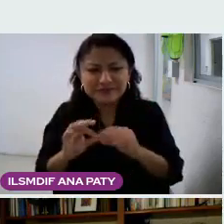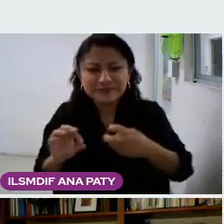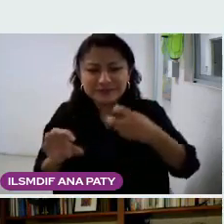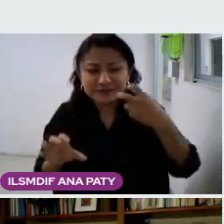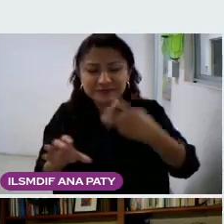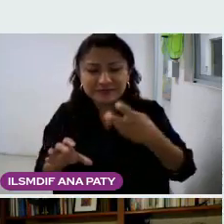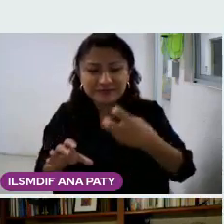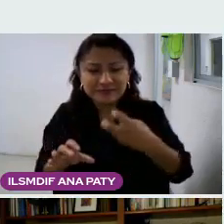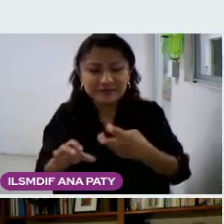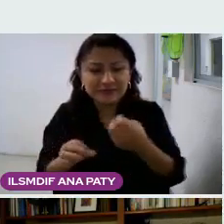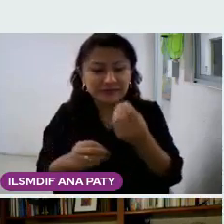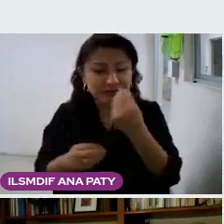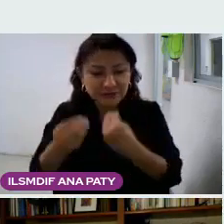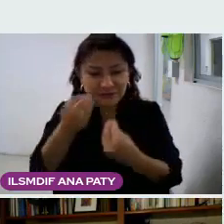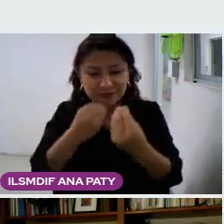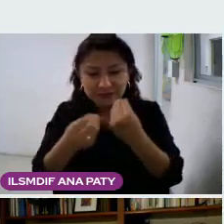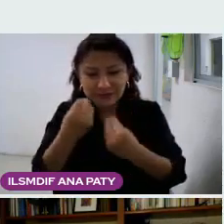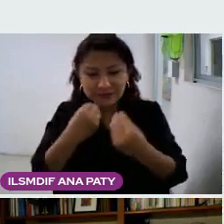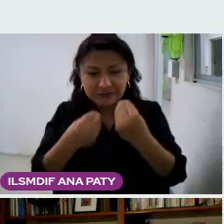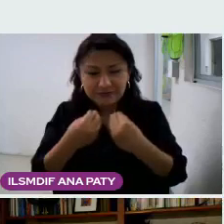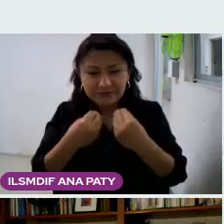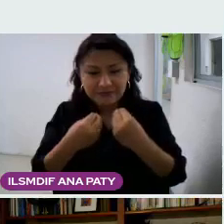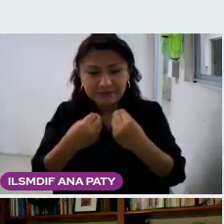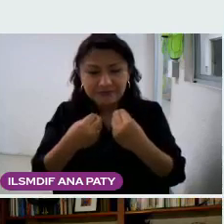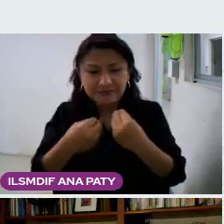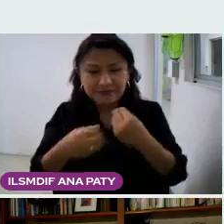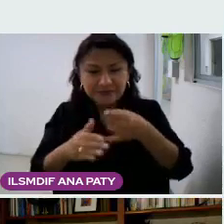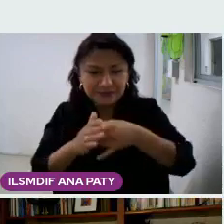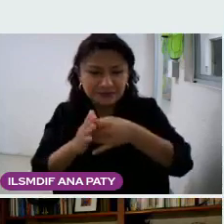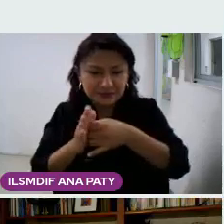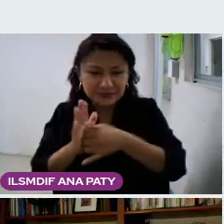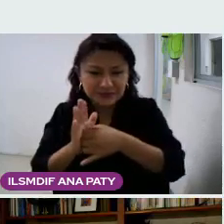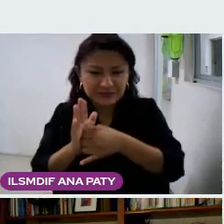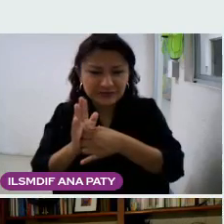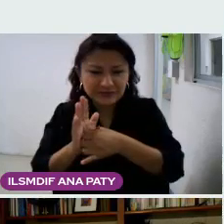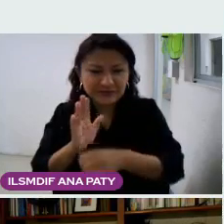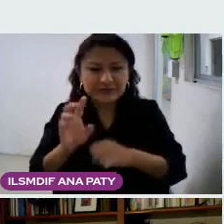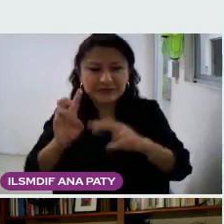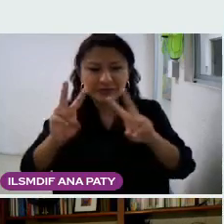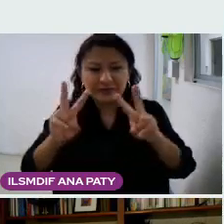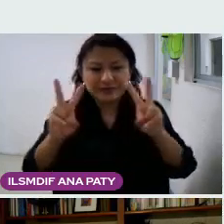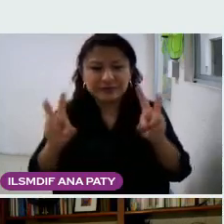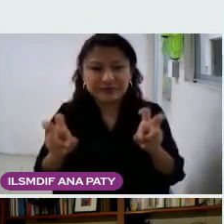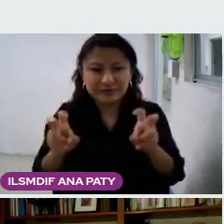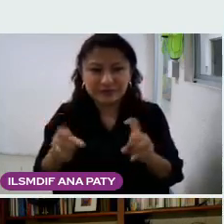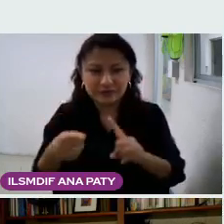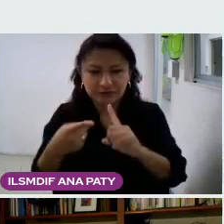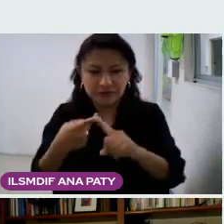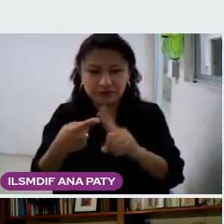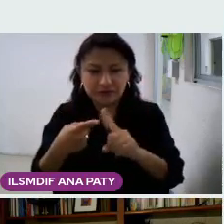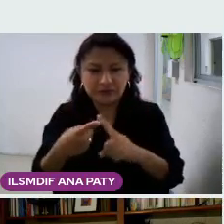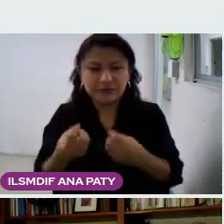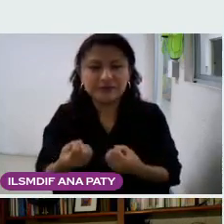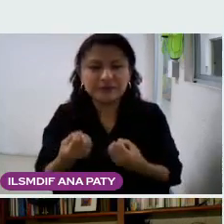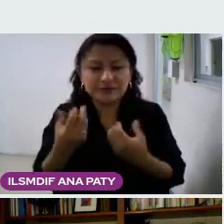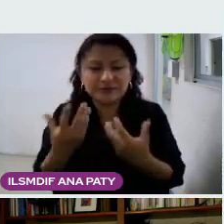social. Fíjense qué importante, cuáles son los significados de la comida. Y además, qué tanto da